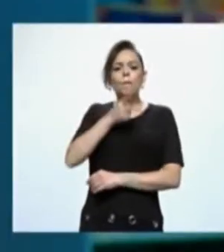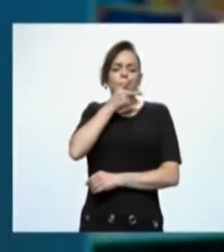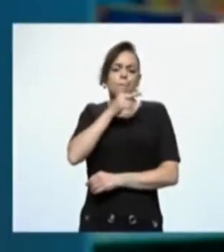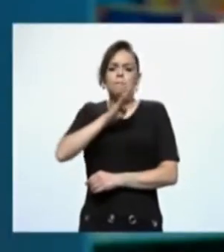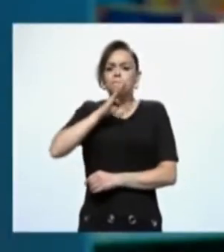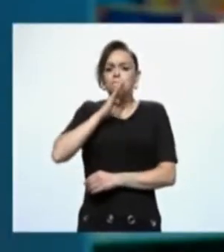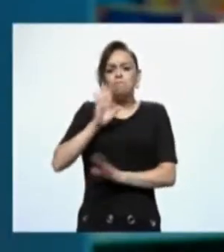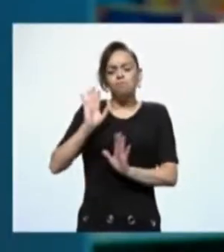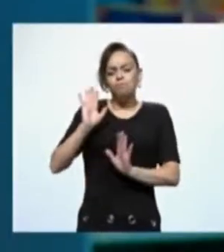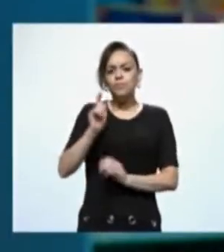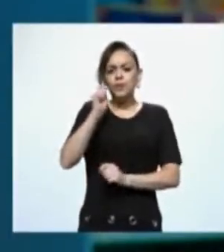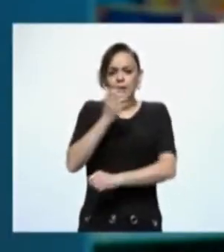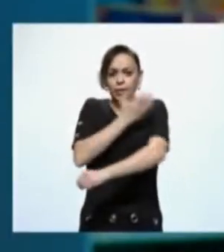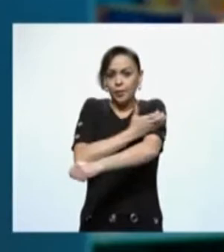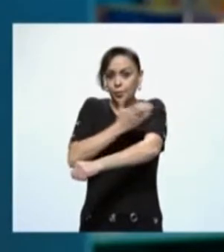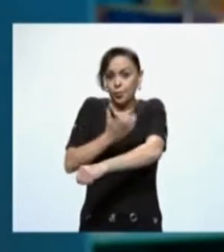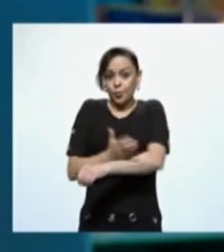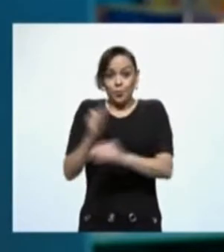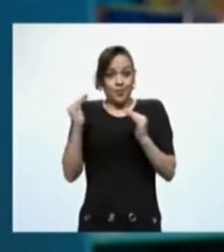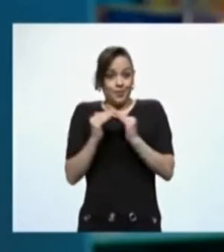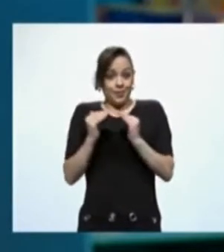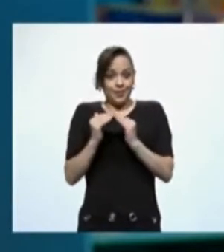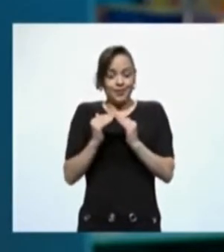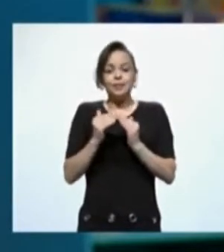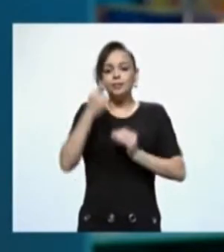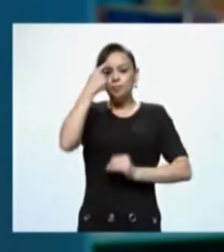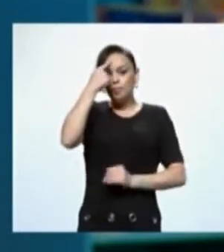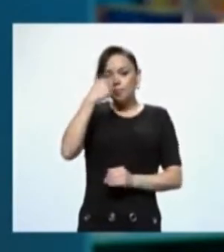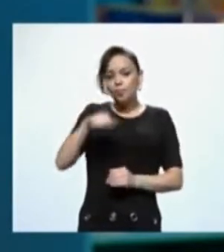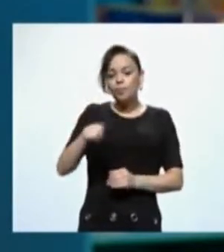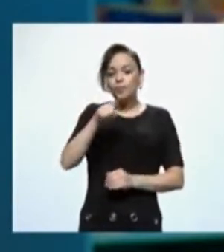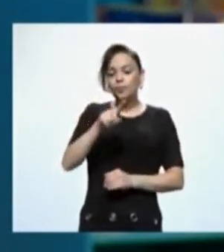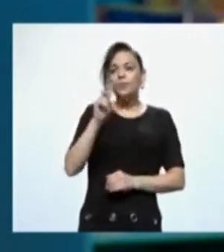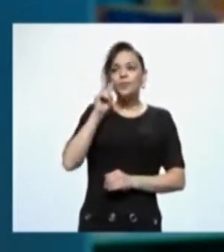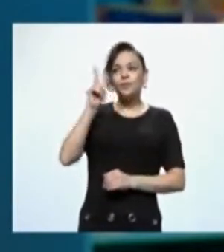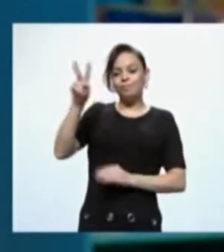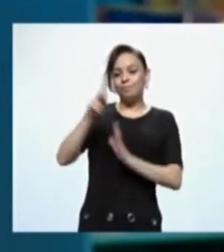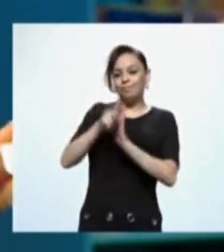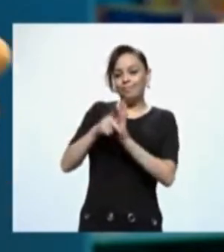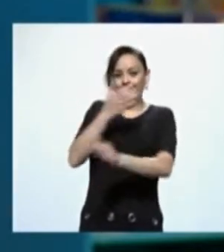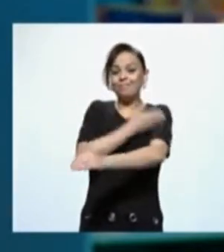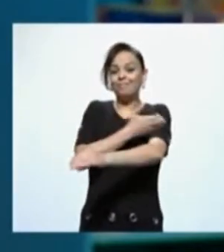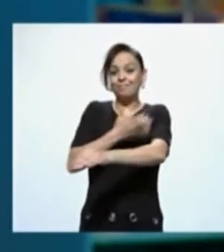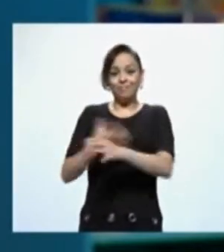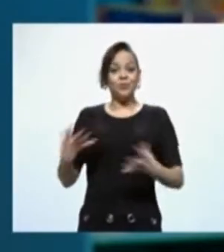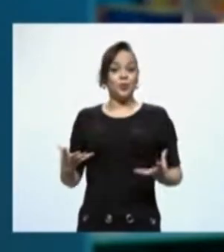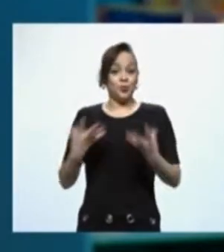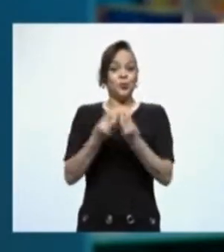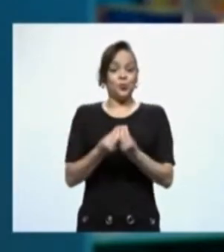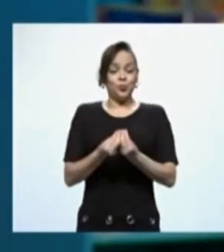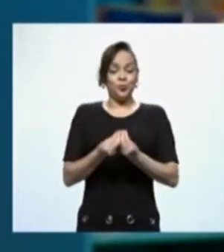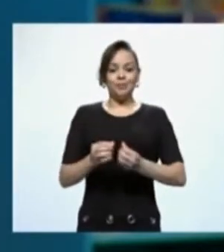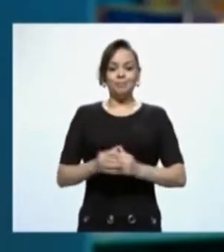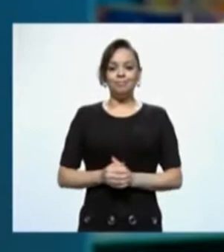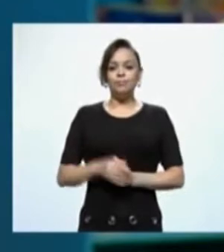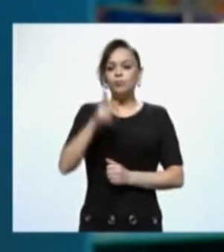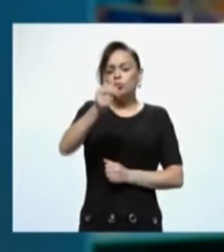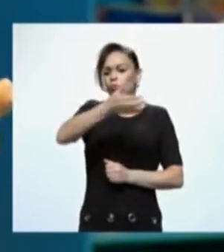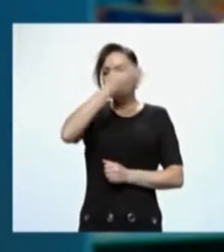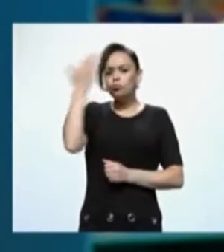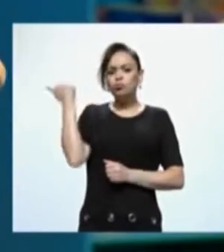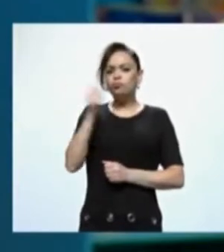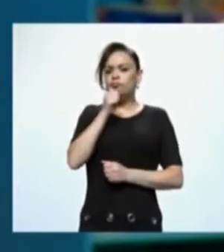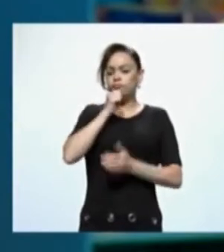papá, o quien esté contigo en casa, para que te acompañe a ver los videos. Si todavía no sabes leer